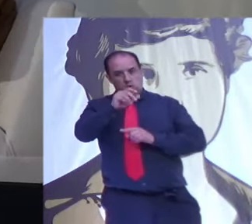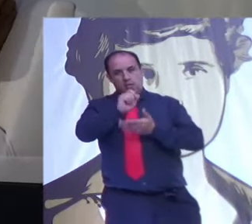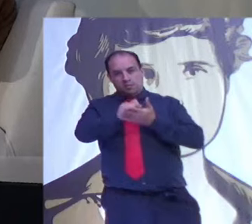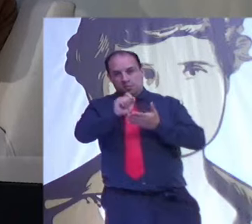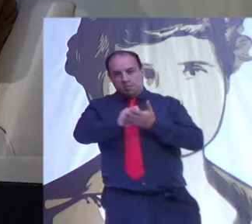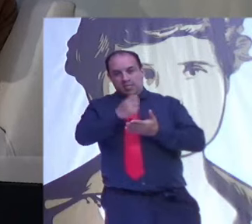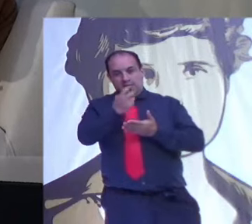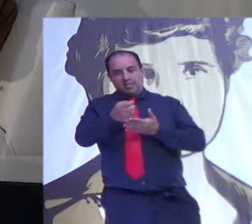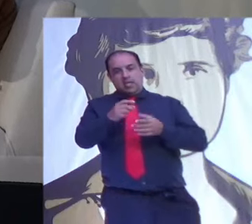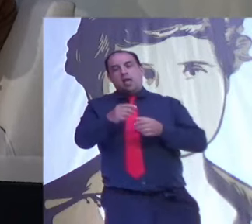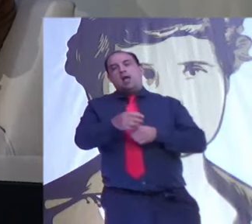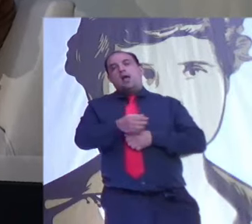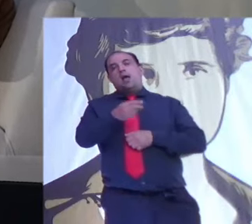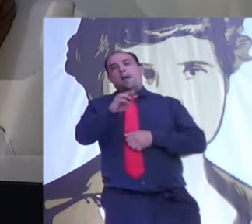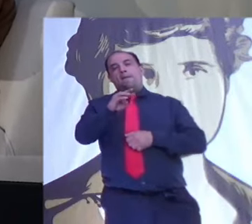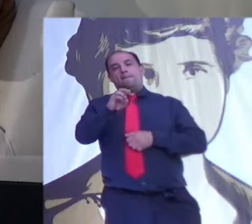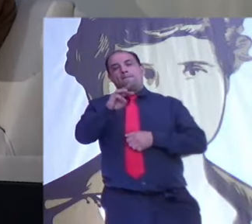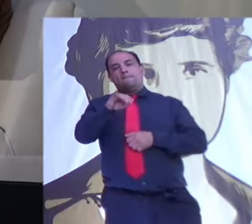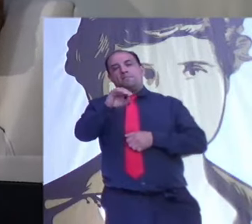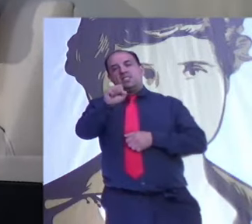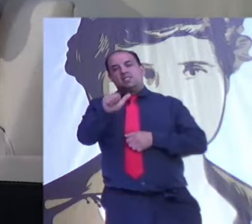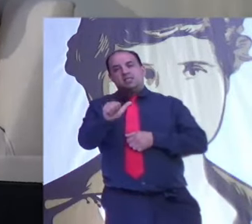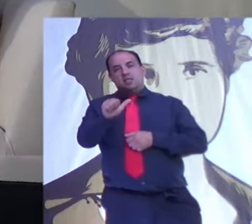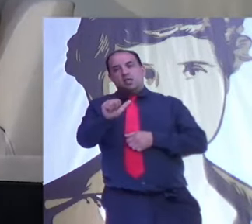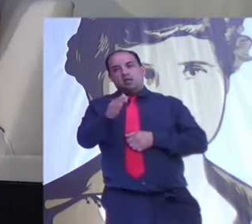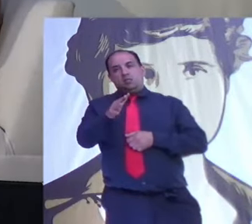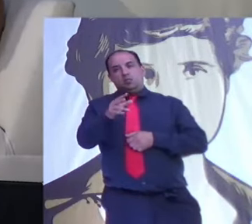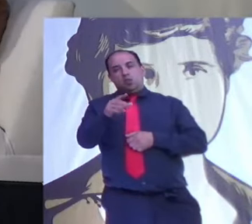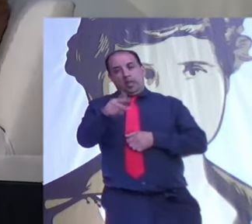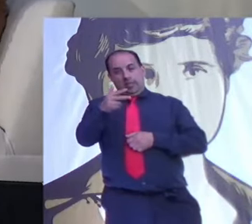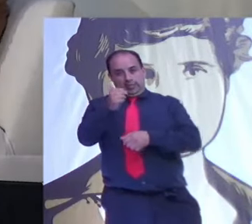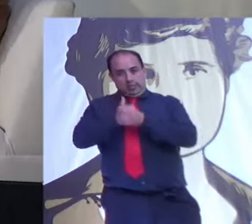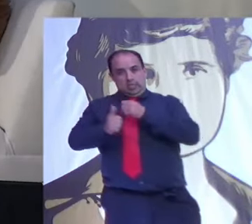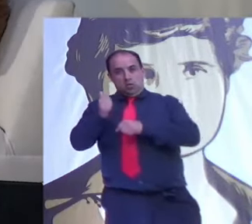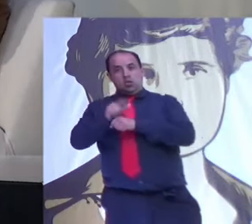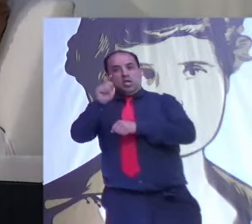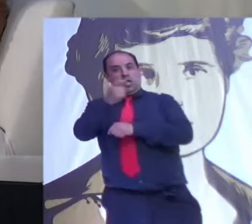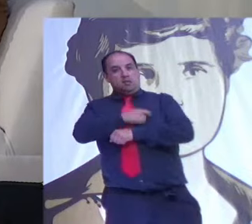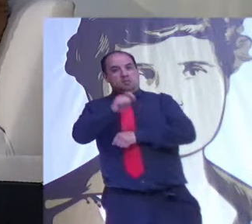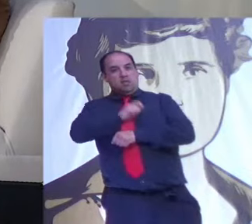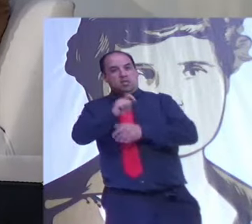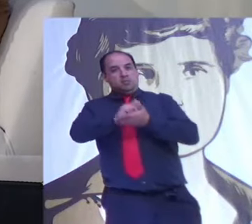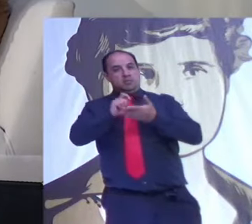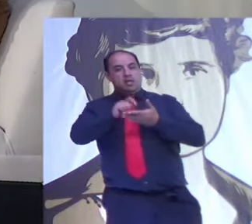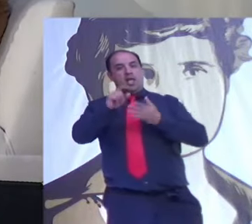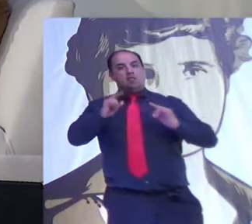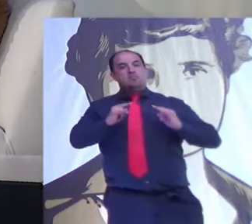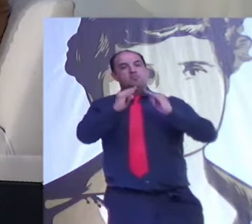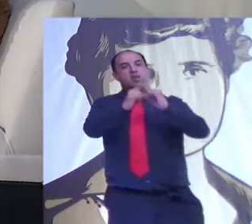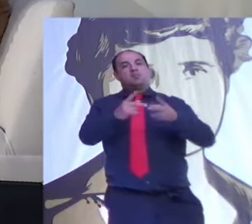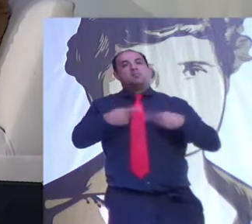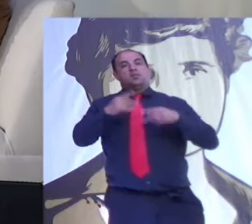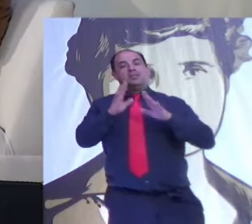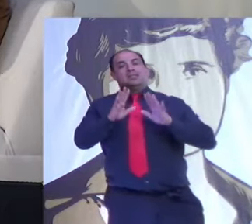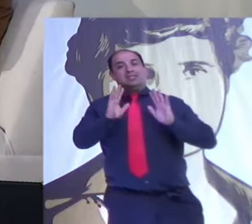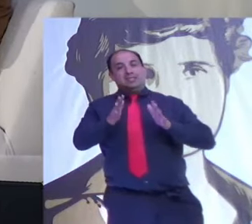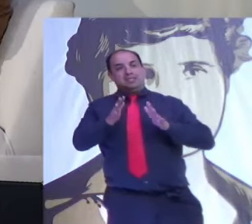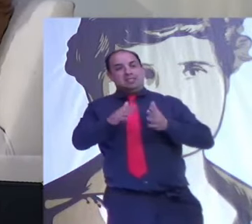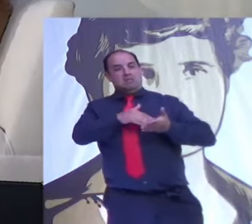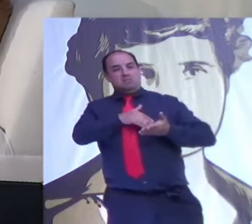esa misa hace... Madre mía, 2011, hace 13 años en España, en un campamento de gente que había sido